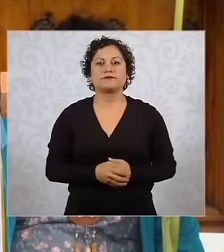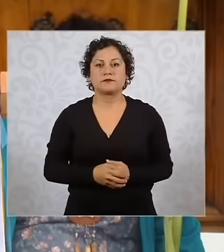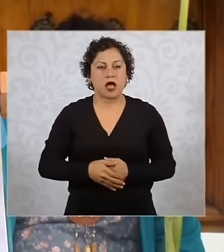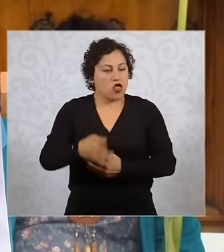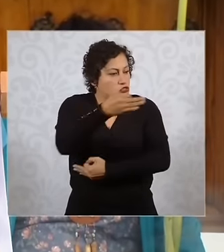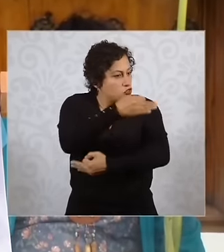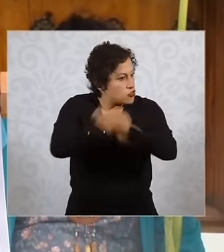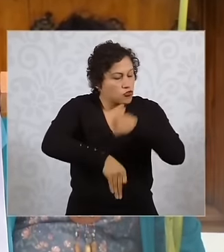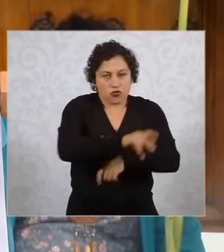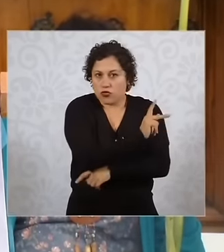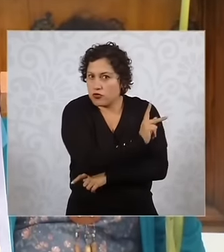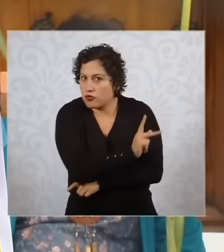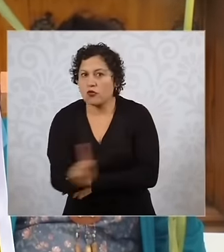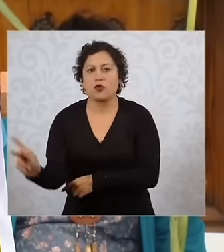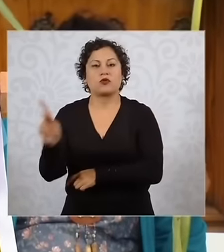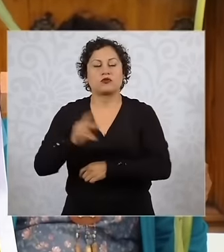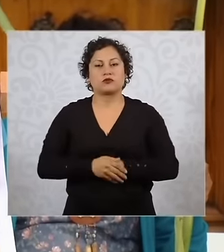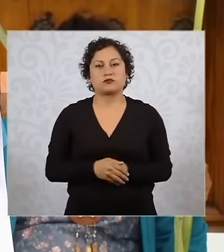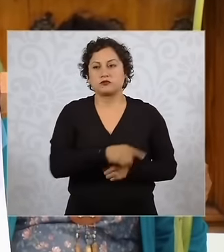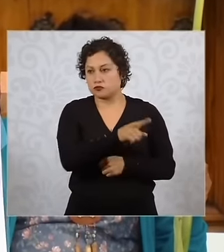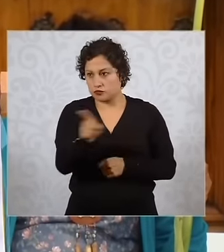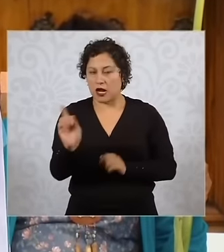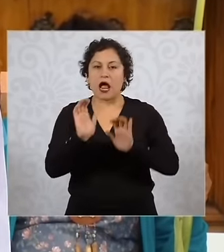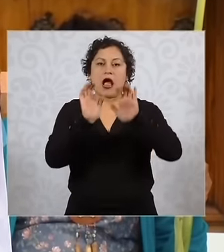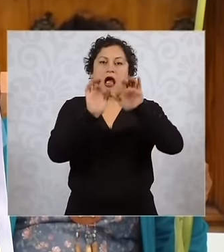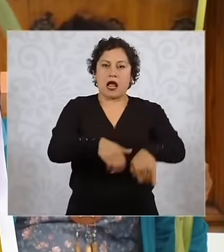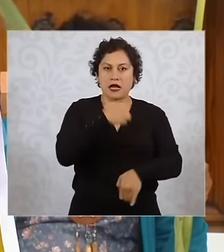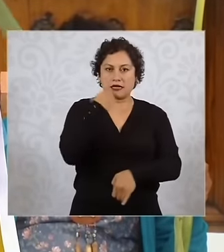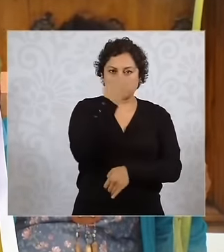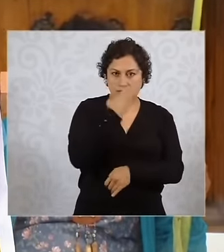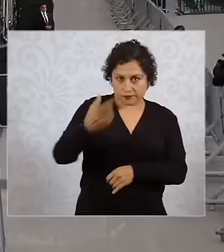Todos, si van en escuela pública.